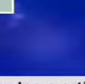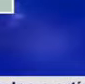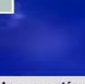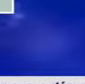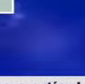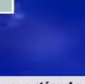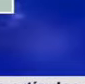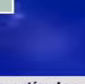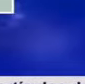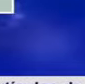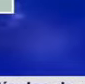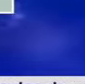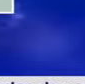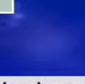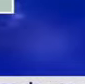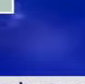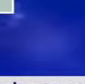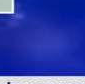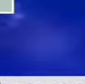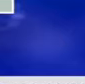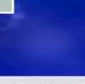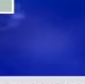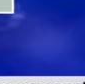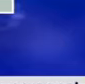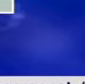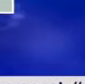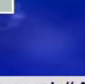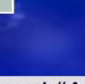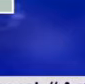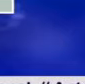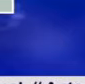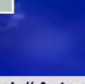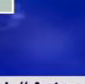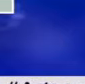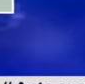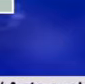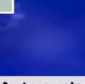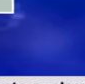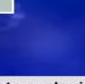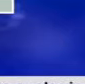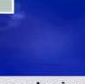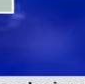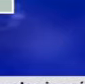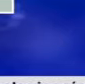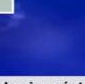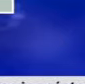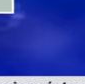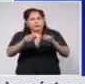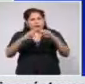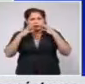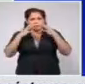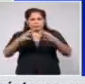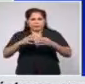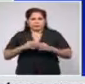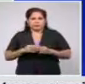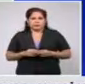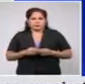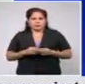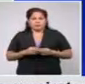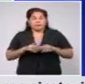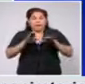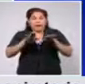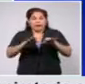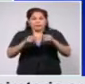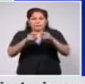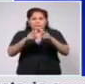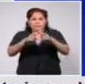uno de los territorios, en cada uno de los eventos que se abren y conllevan pues un grupo de